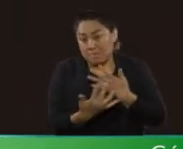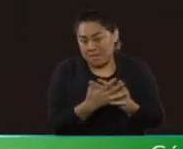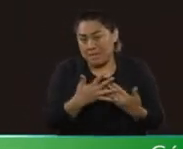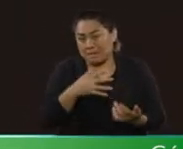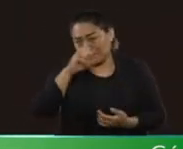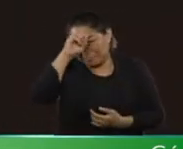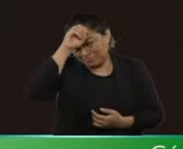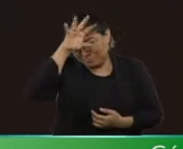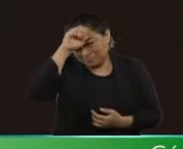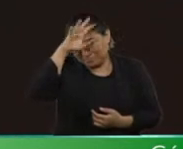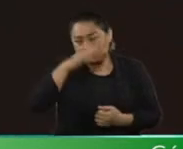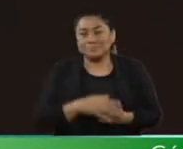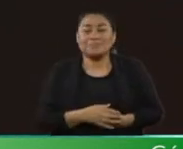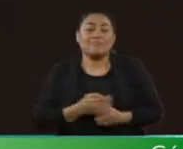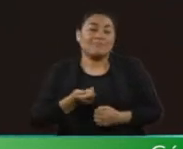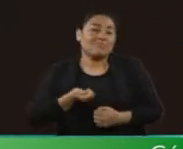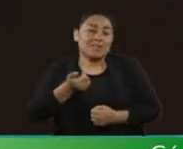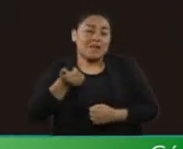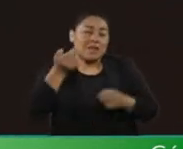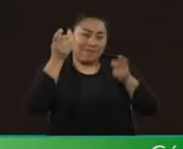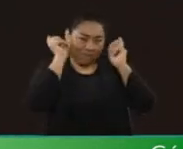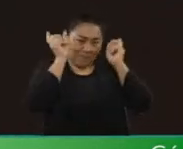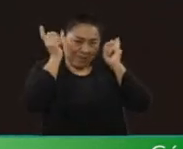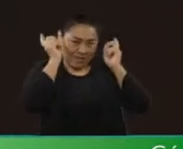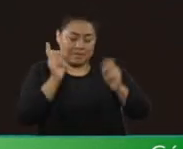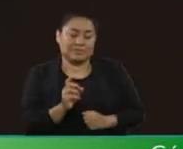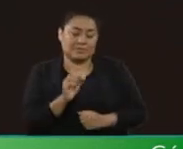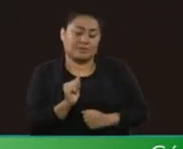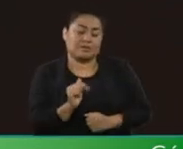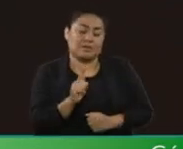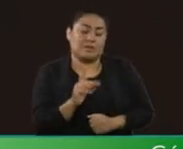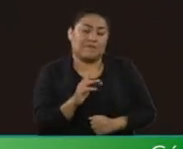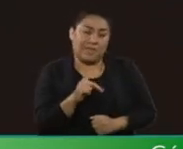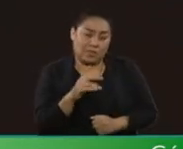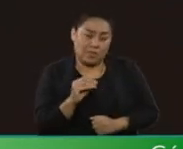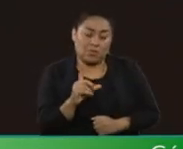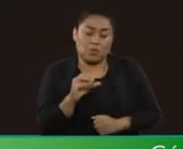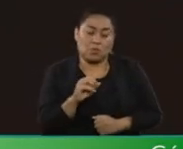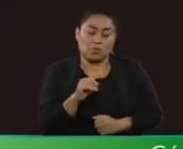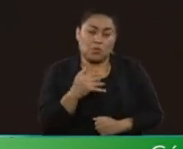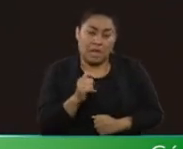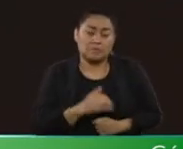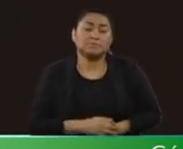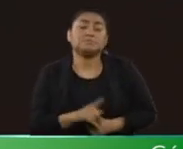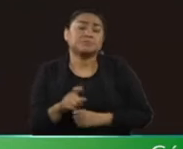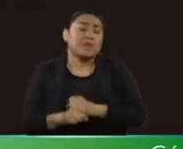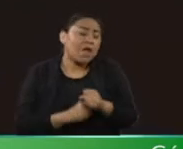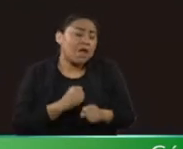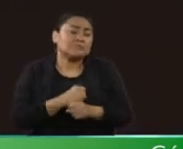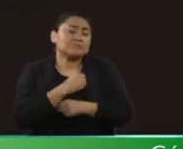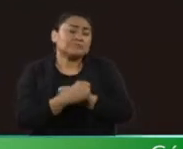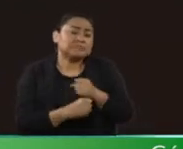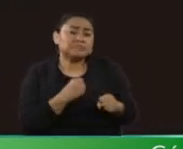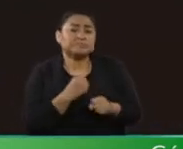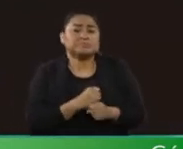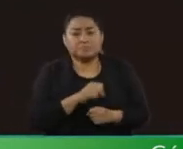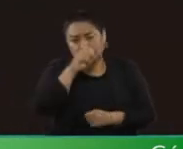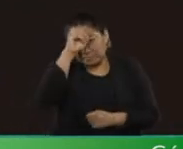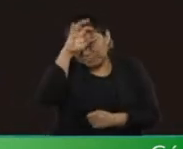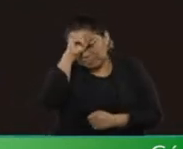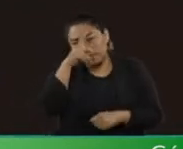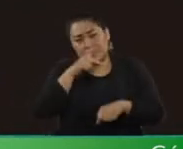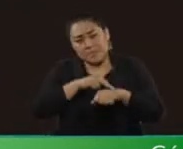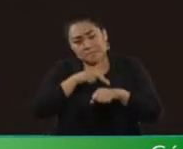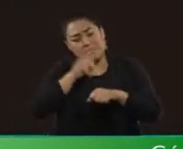Alfredo lozoya y mucho tiempo han picado la piedra para extraer el Metal he